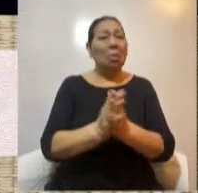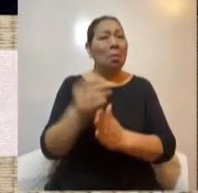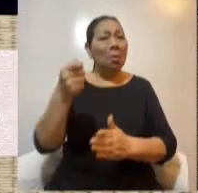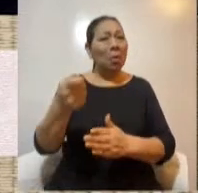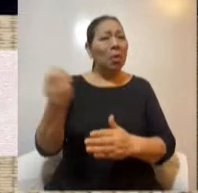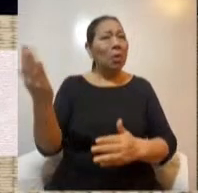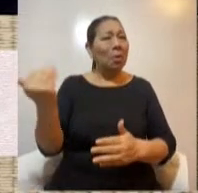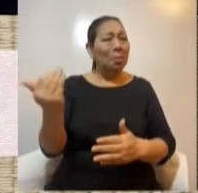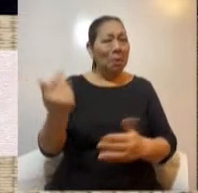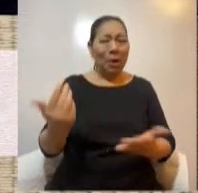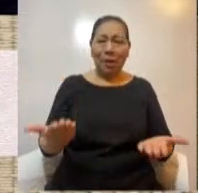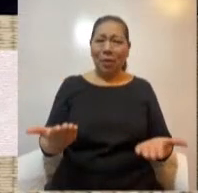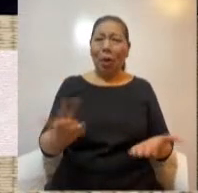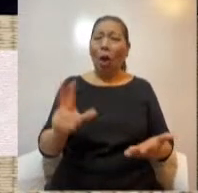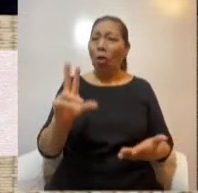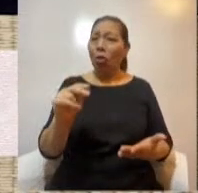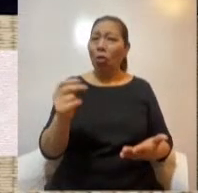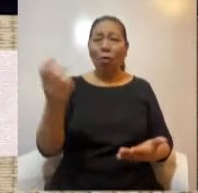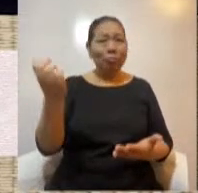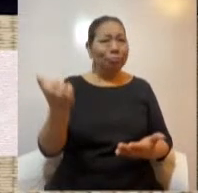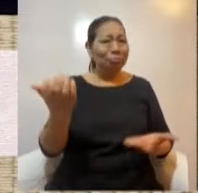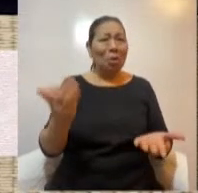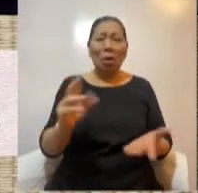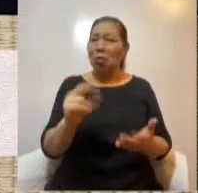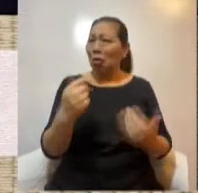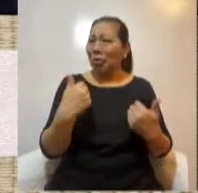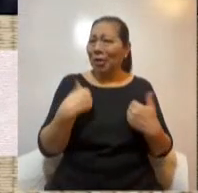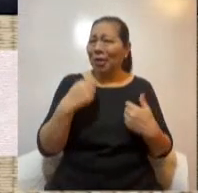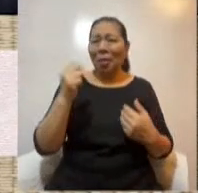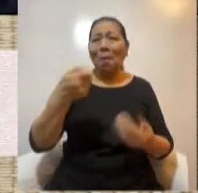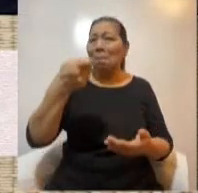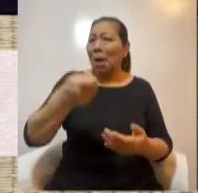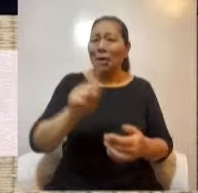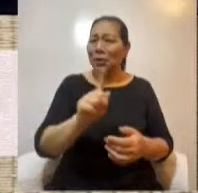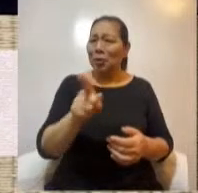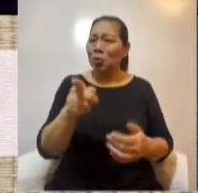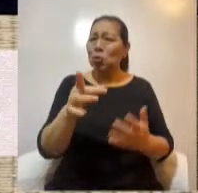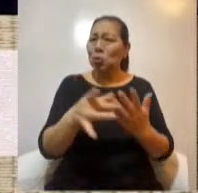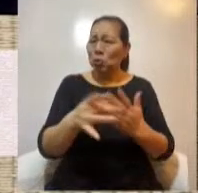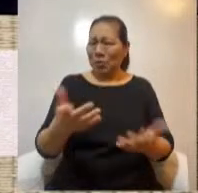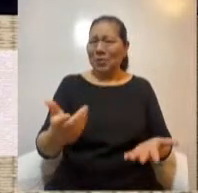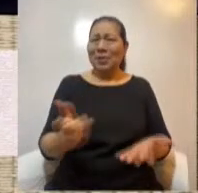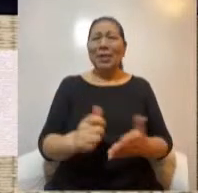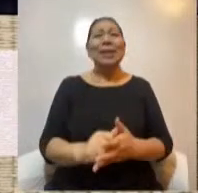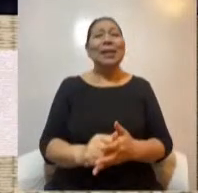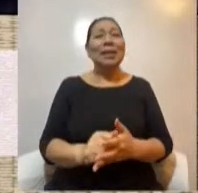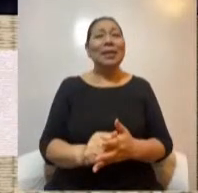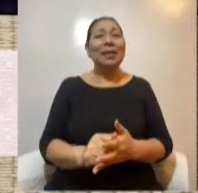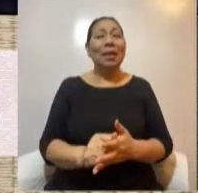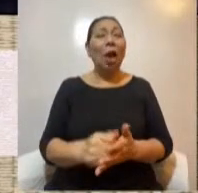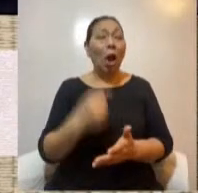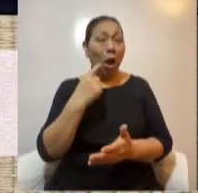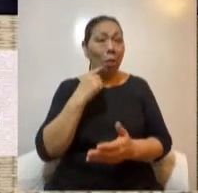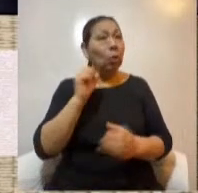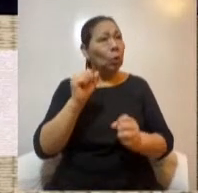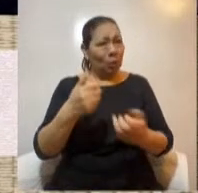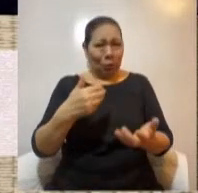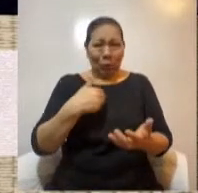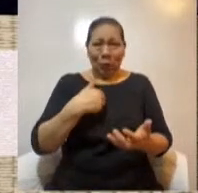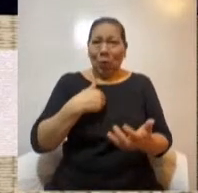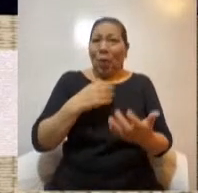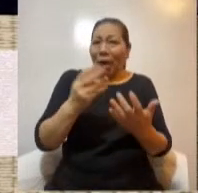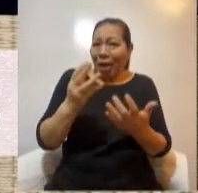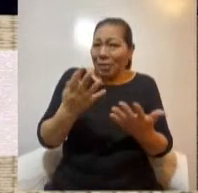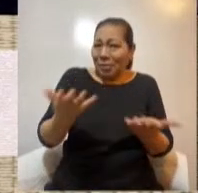beneficiario de una pensión de jubilación. Por tanto, al no depender de la causante, no tiene derecho a la pensión de viudez. Don Marco Antonio apela